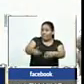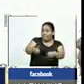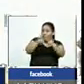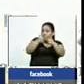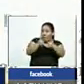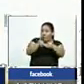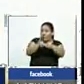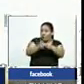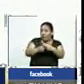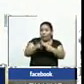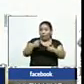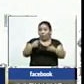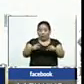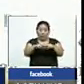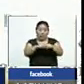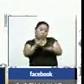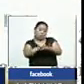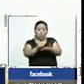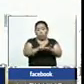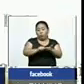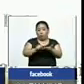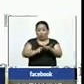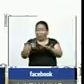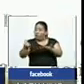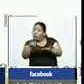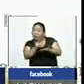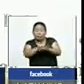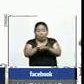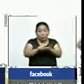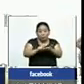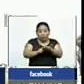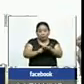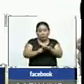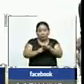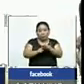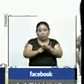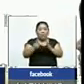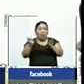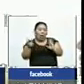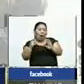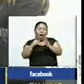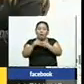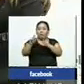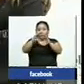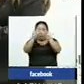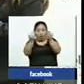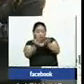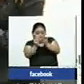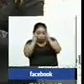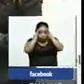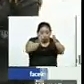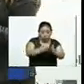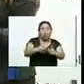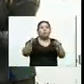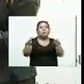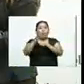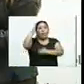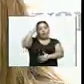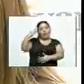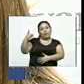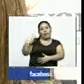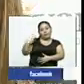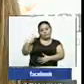comienza a llenar la chequera de sus accionistas dejando atrás a la gente o dejando atrás al planeta. De acuerdo a la directora